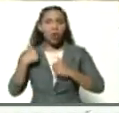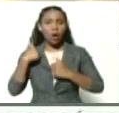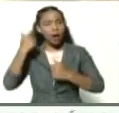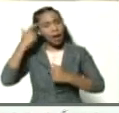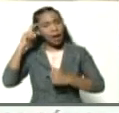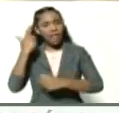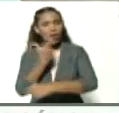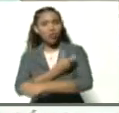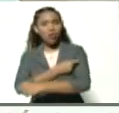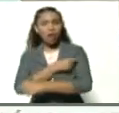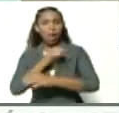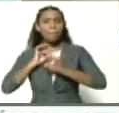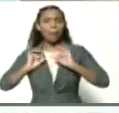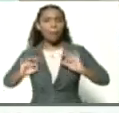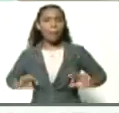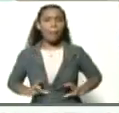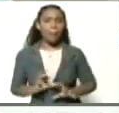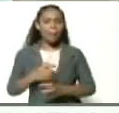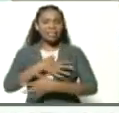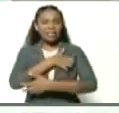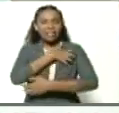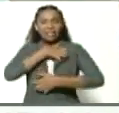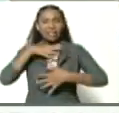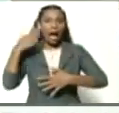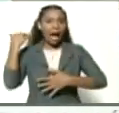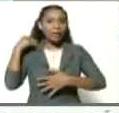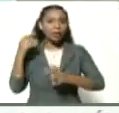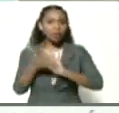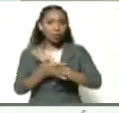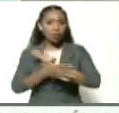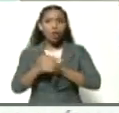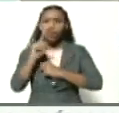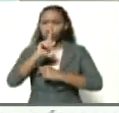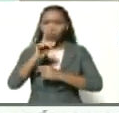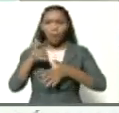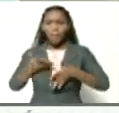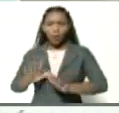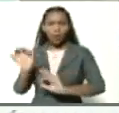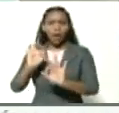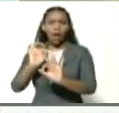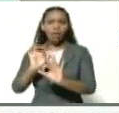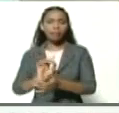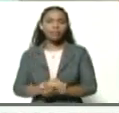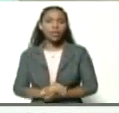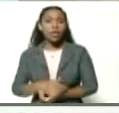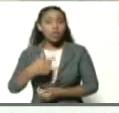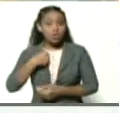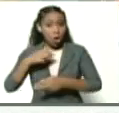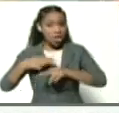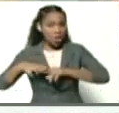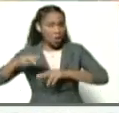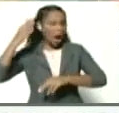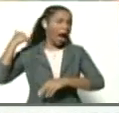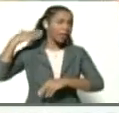lechina, cuando yo era niño. Tú no habías nacido. Cuando yo era niño,